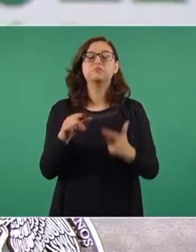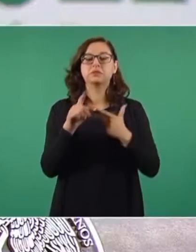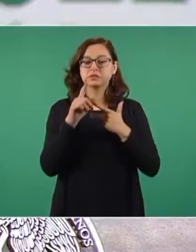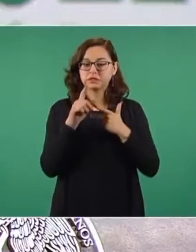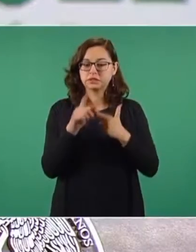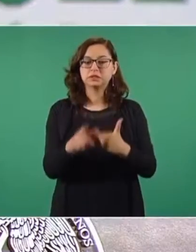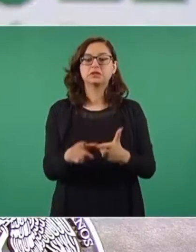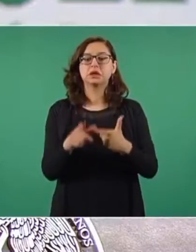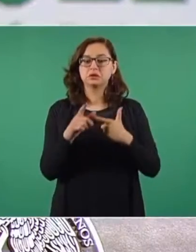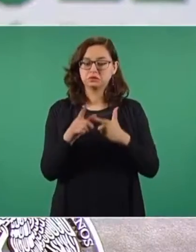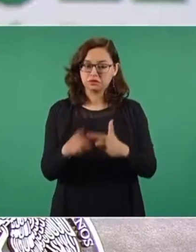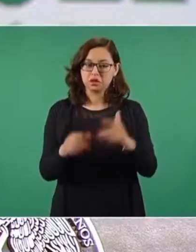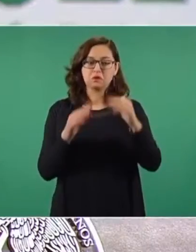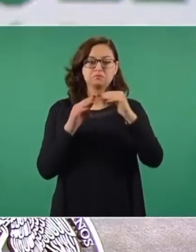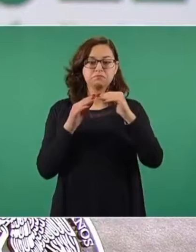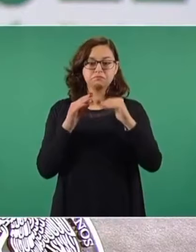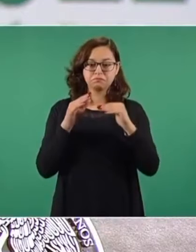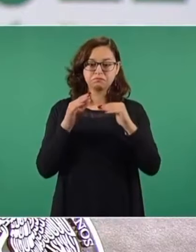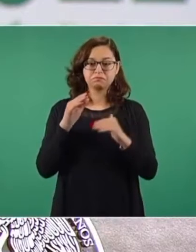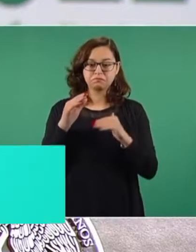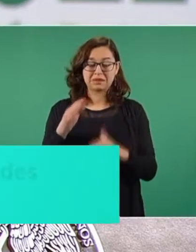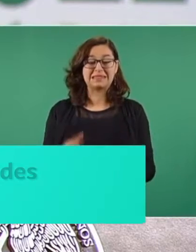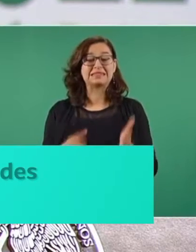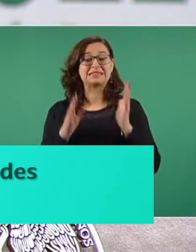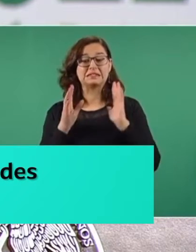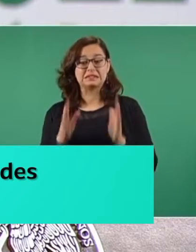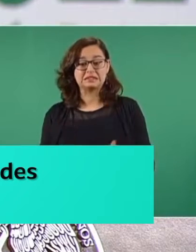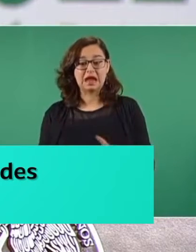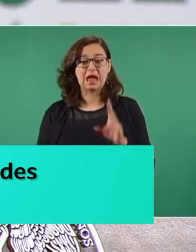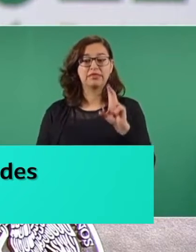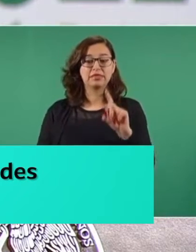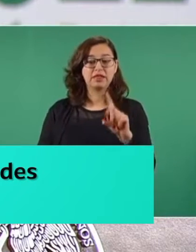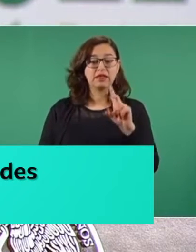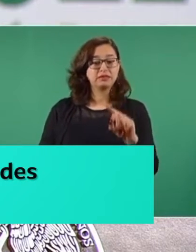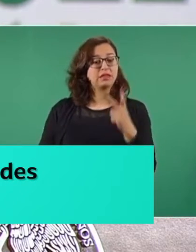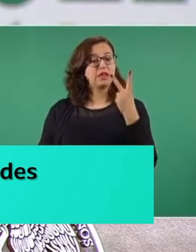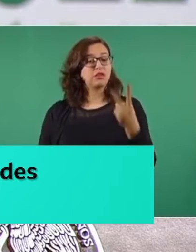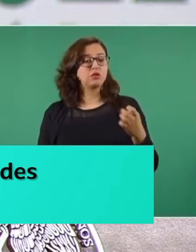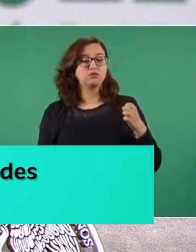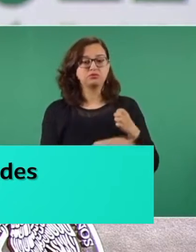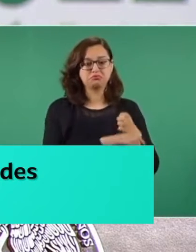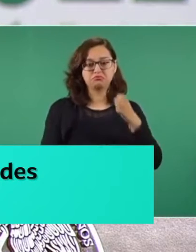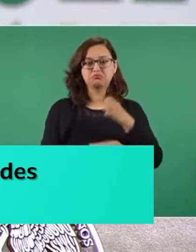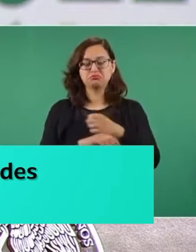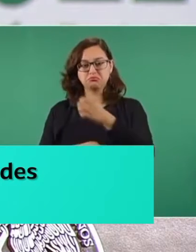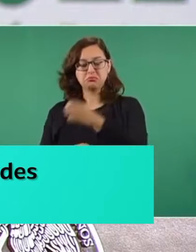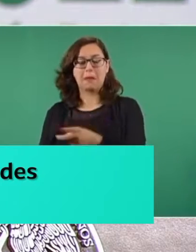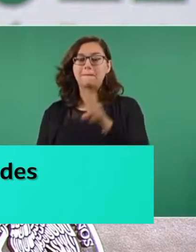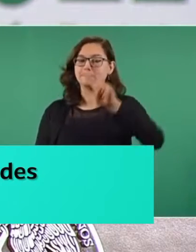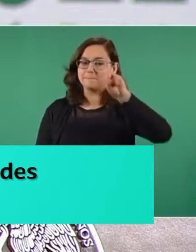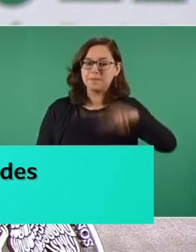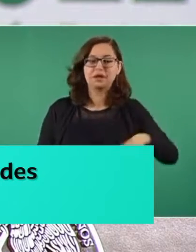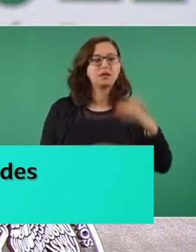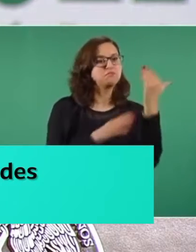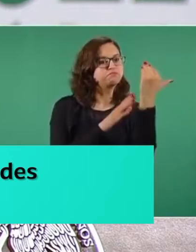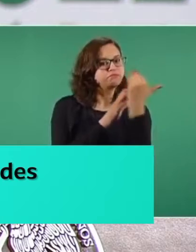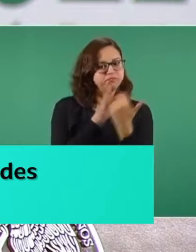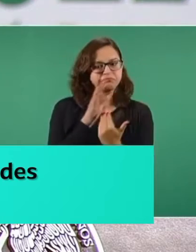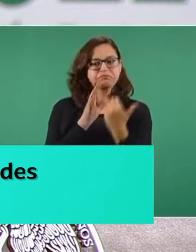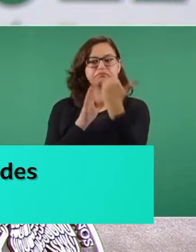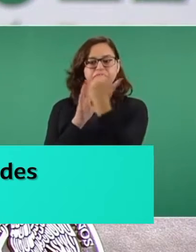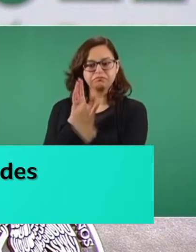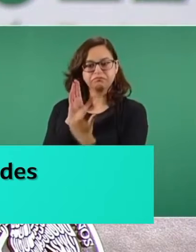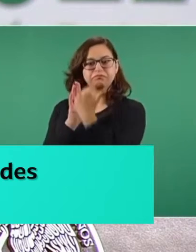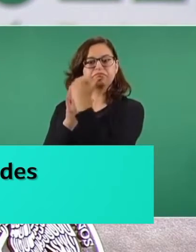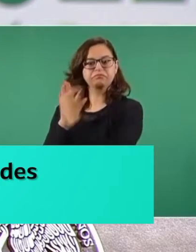En el informe del pulso de la salud de todos los martes, el subsecretario de prevención y promoción de la salud, Hugo López